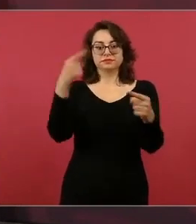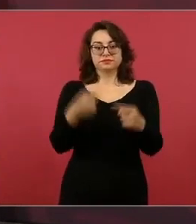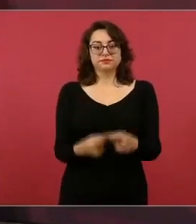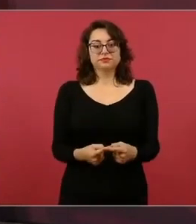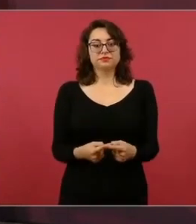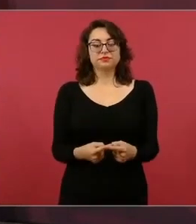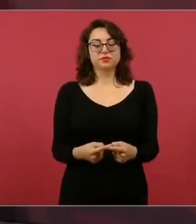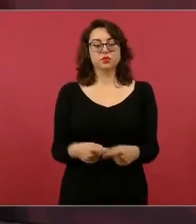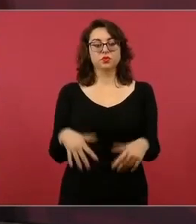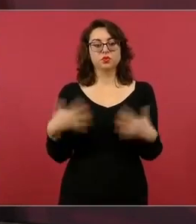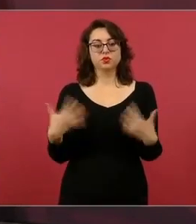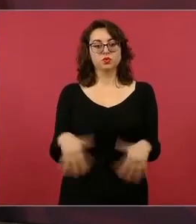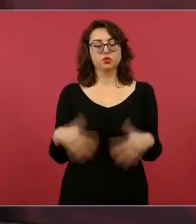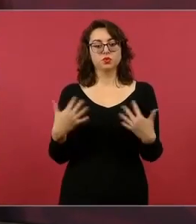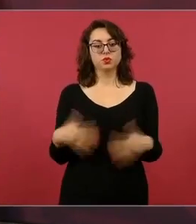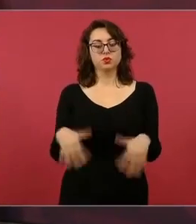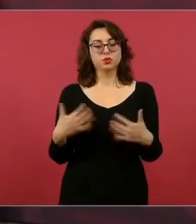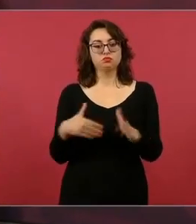Son